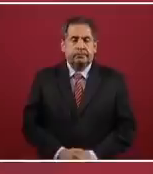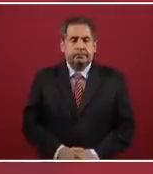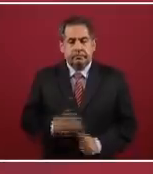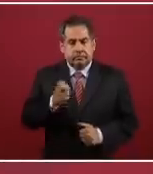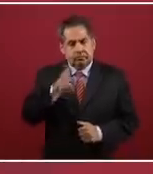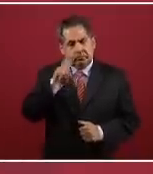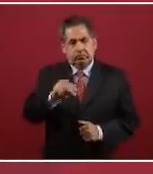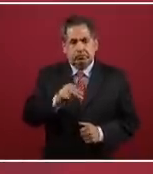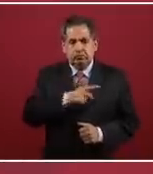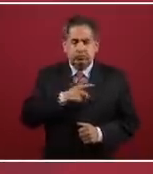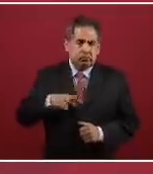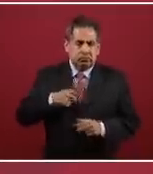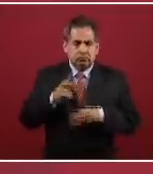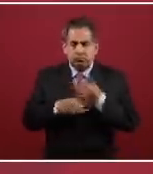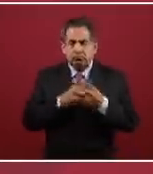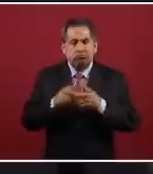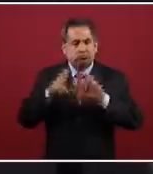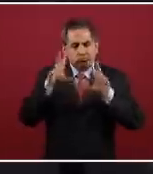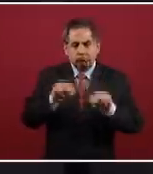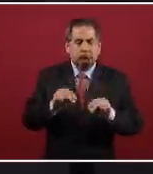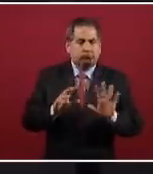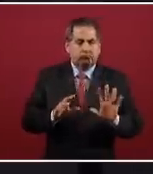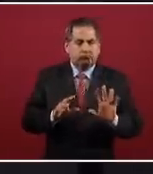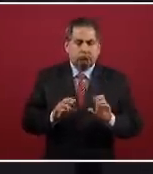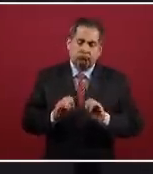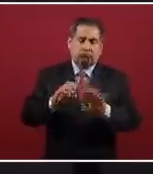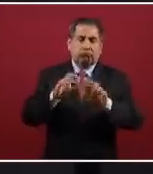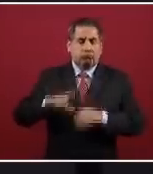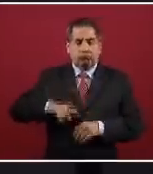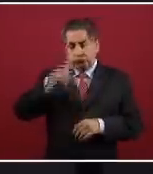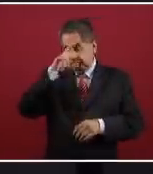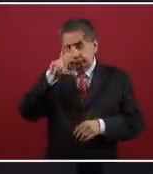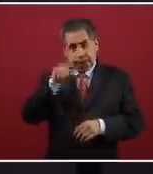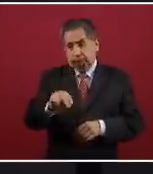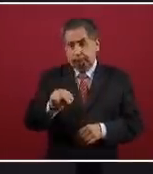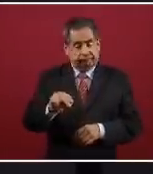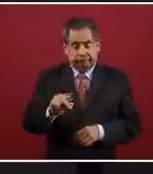Eso no se permite, no se tolera en el gobierno,